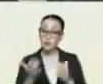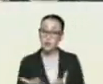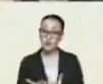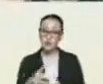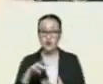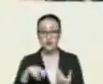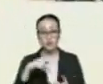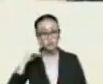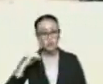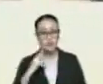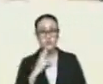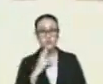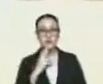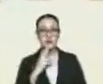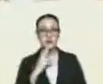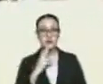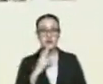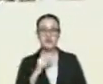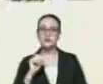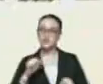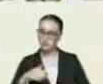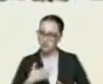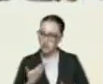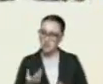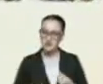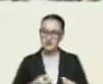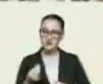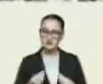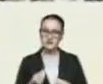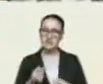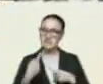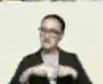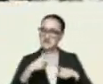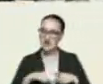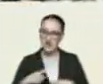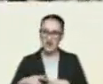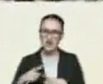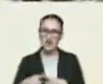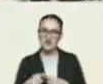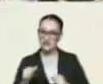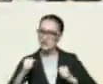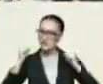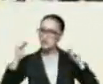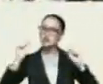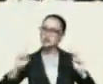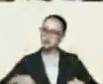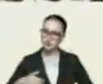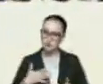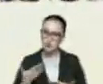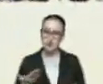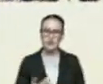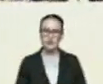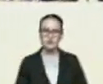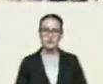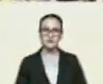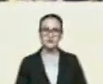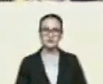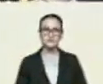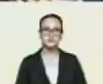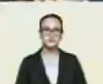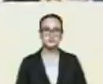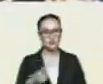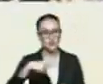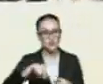Revolución Bolivariana también ha dicho que podemos hacer y ser distintos y ser triunfadores. Bueno, vemos, para que ustedes lo